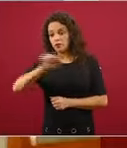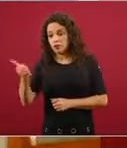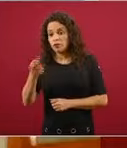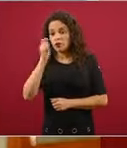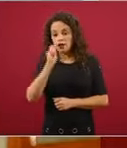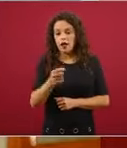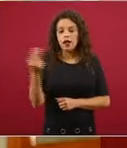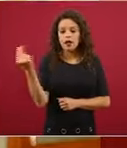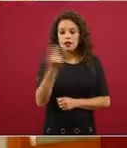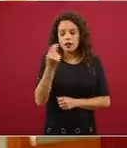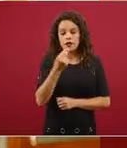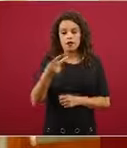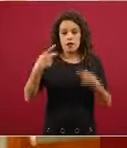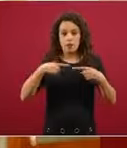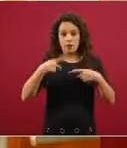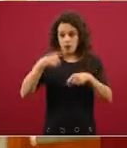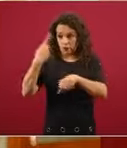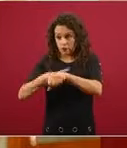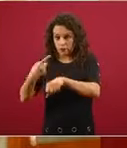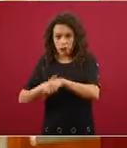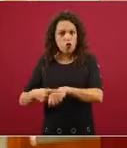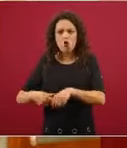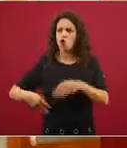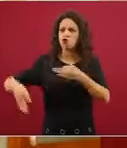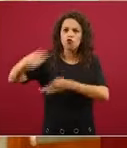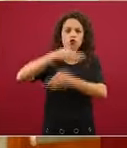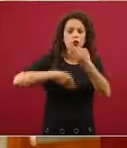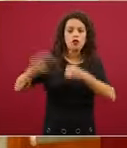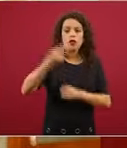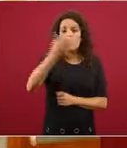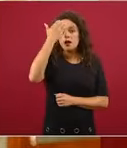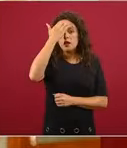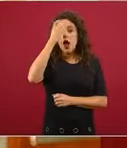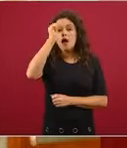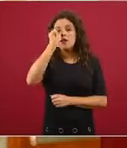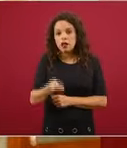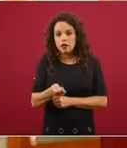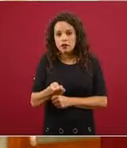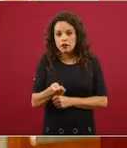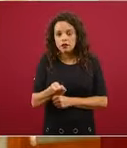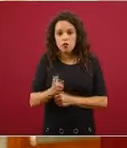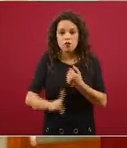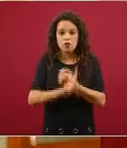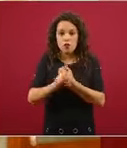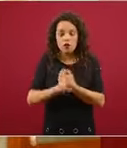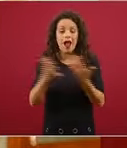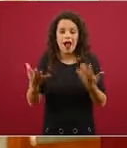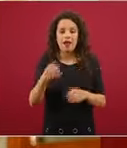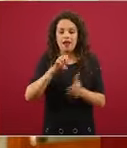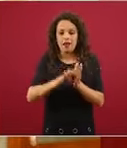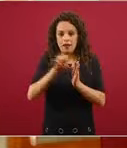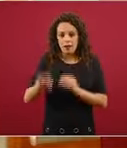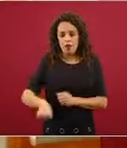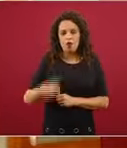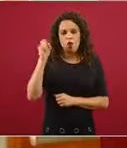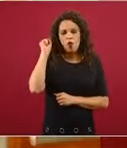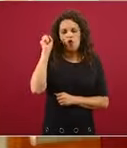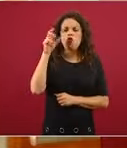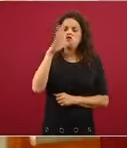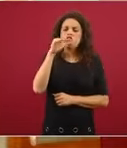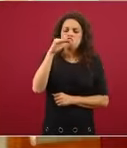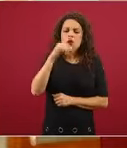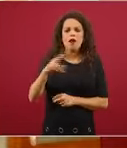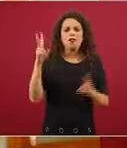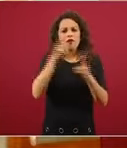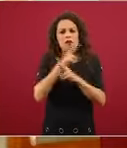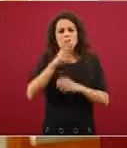personas que presentan enfermedad, sino todos conozcamos los datos de alarma. Dificultad para respirar, dolor en el pecho u